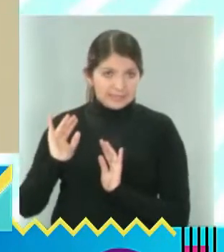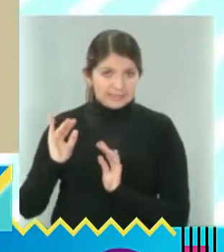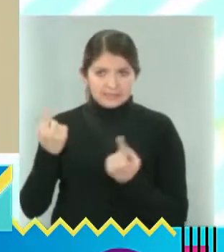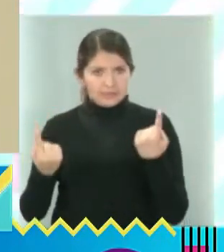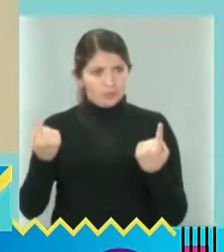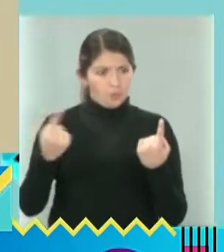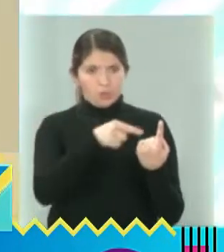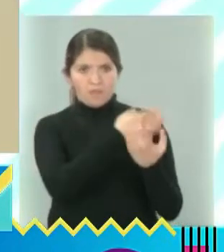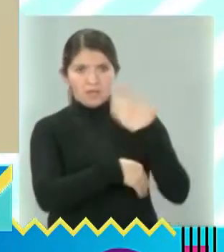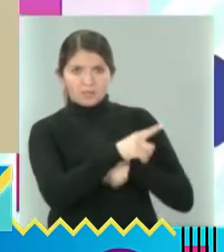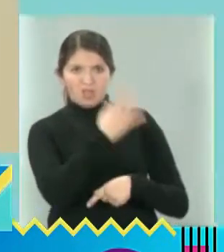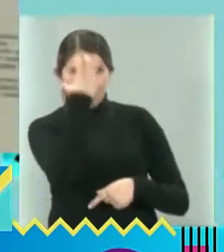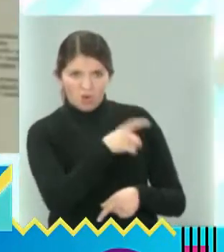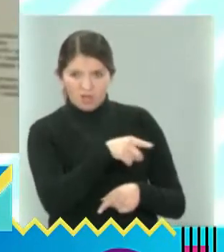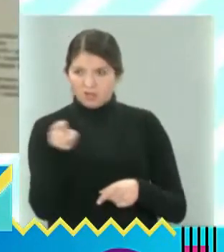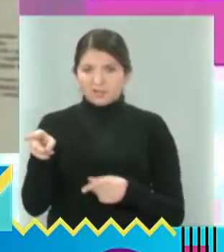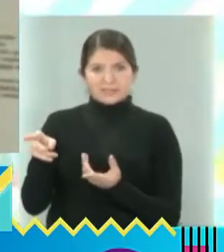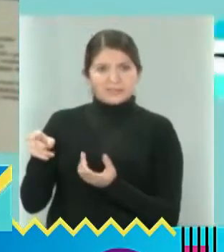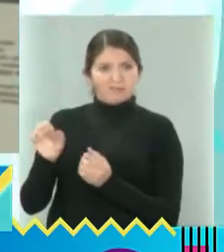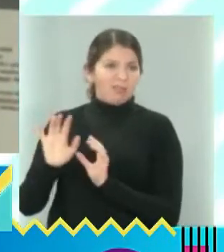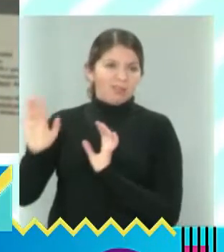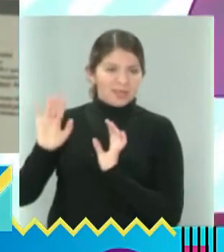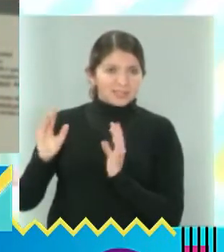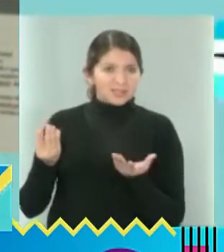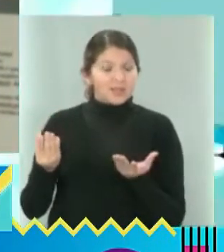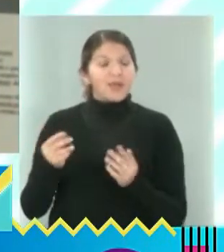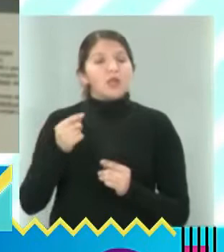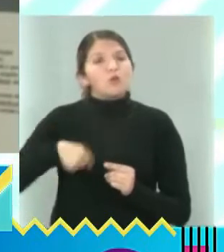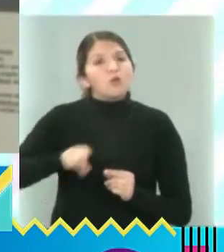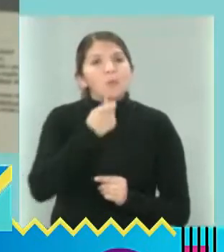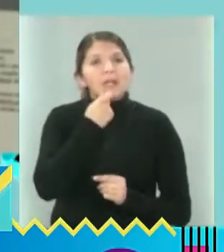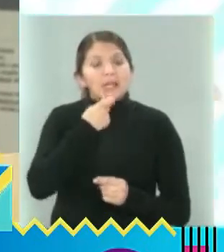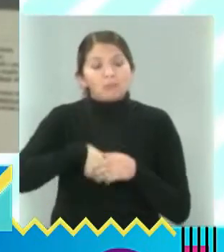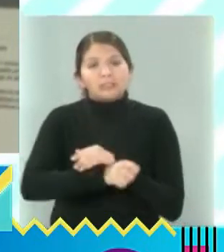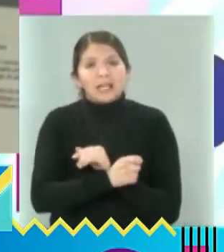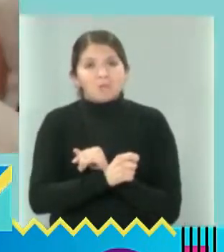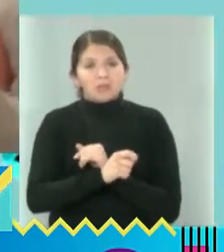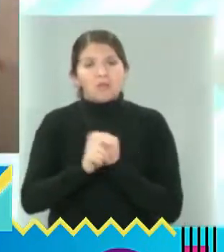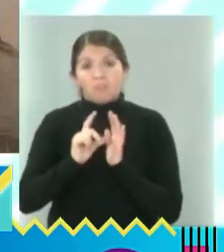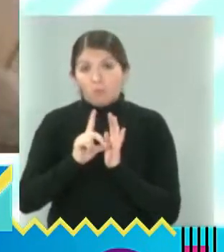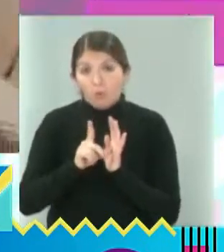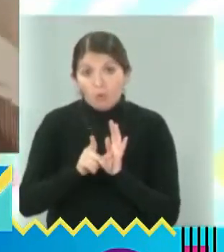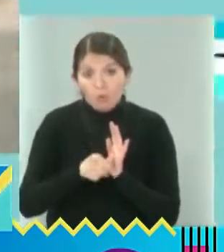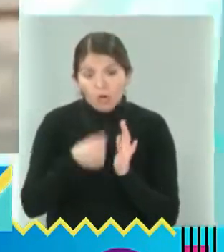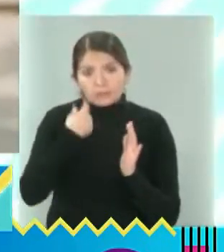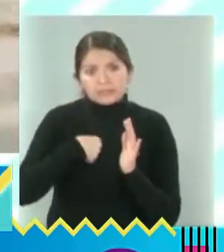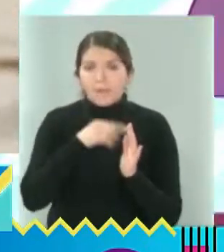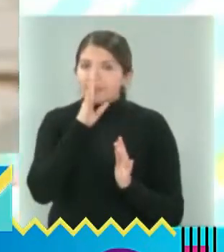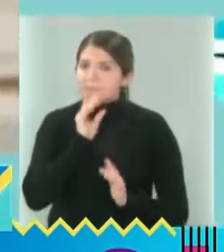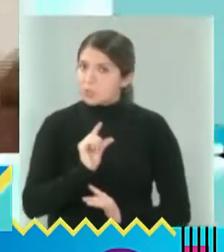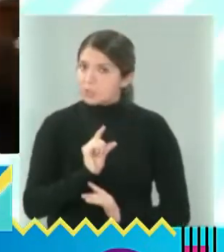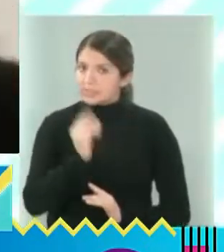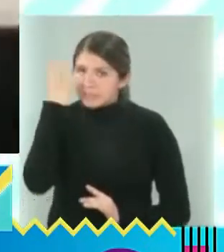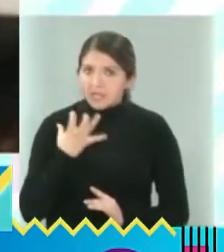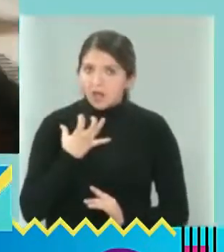decir. Tenemos el problema de que cada vez que nos demoramos un rato en un trámite, en una espera, de lo que sea, nos volvemos locos. En este caso le echamos la culpa